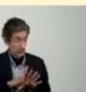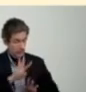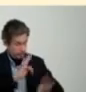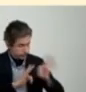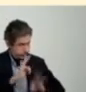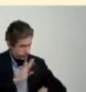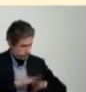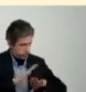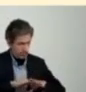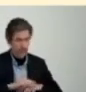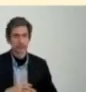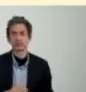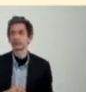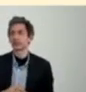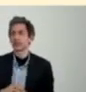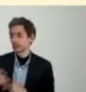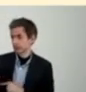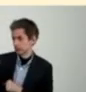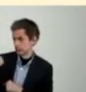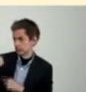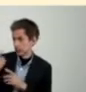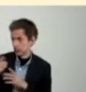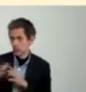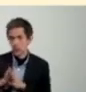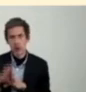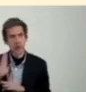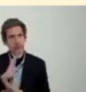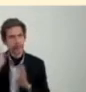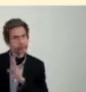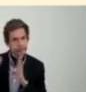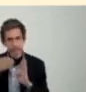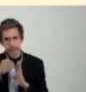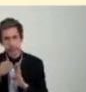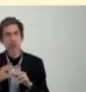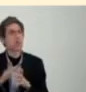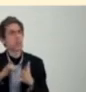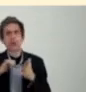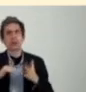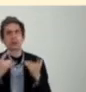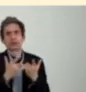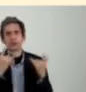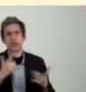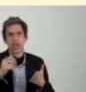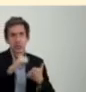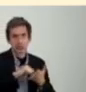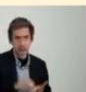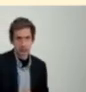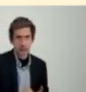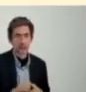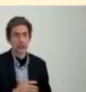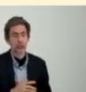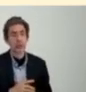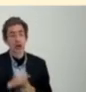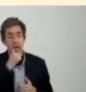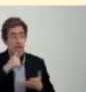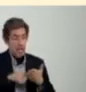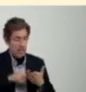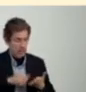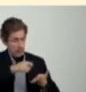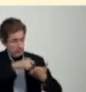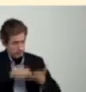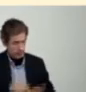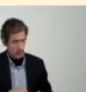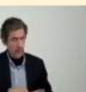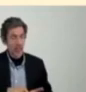con gran sabiduría. Si yo mando una novela, una editorial a la que le faltan 6 comas y no lo